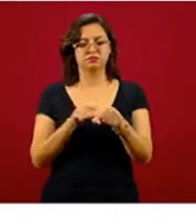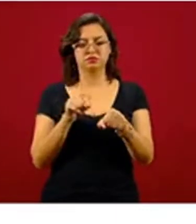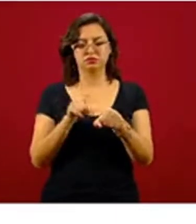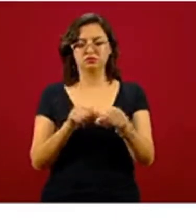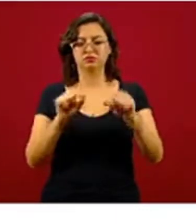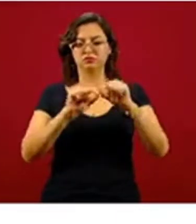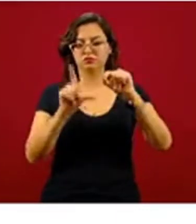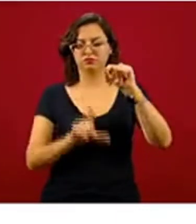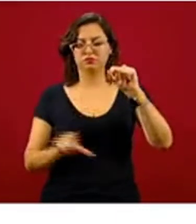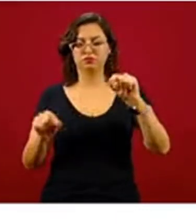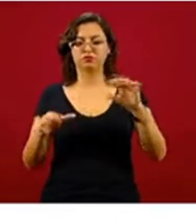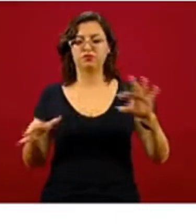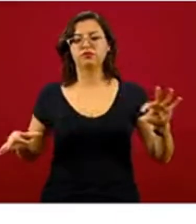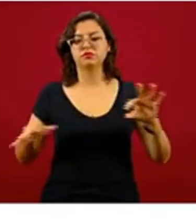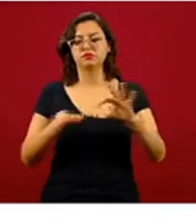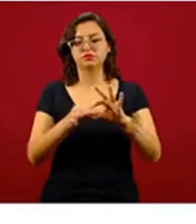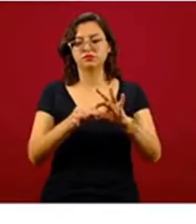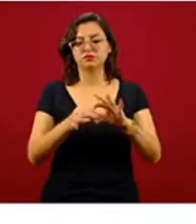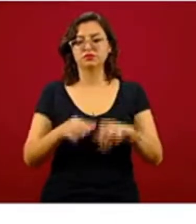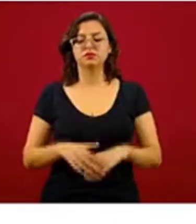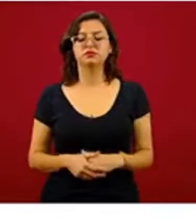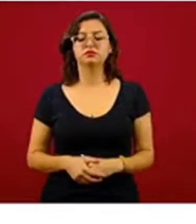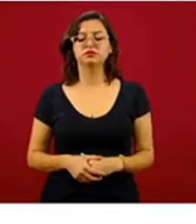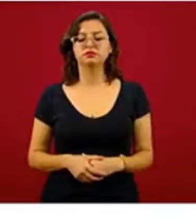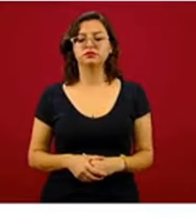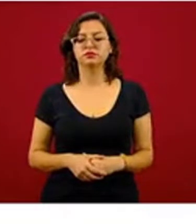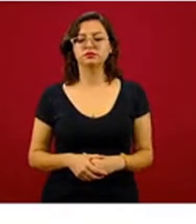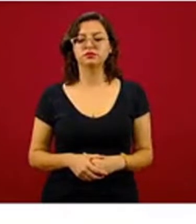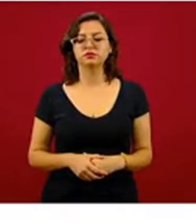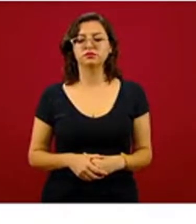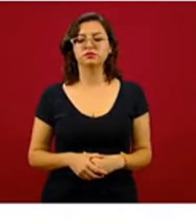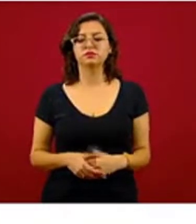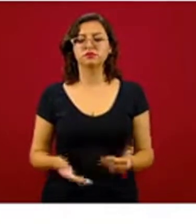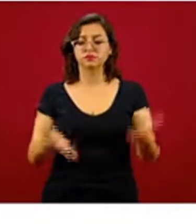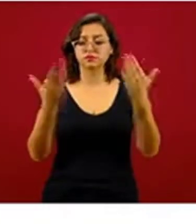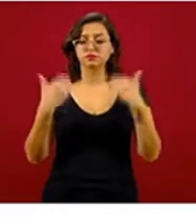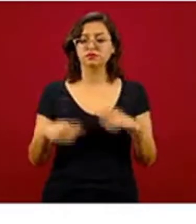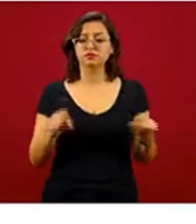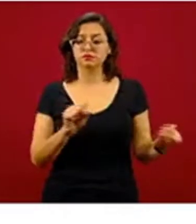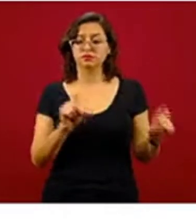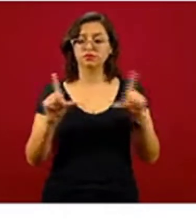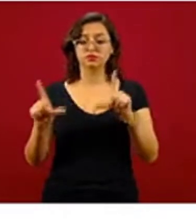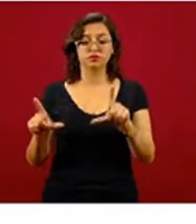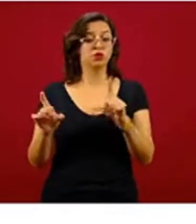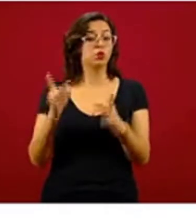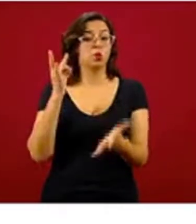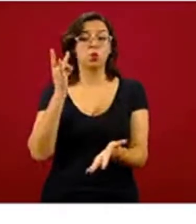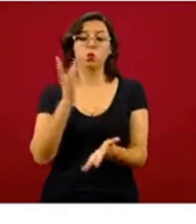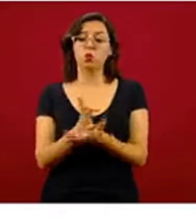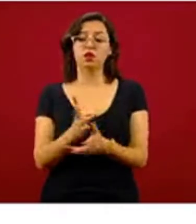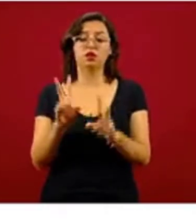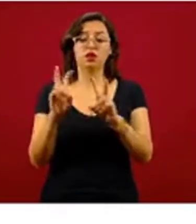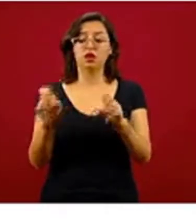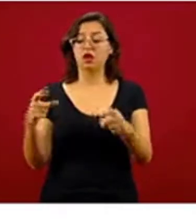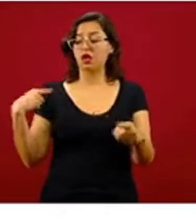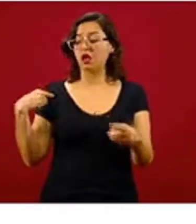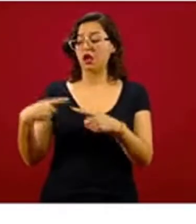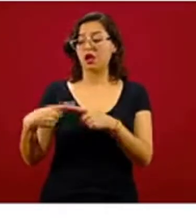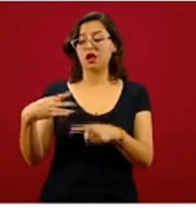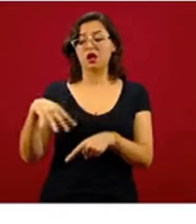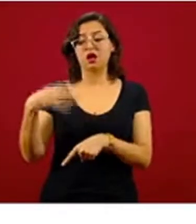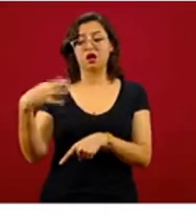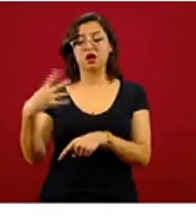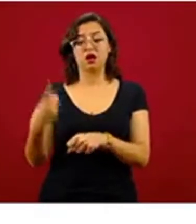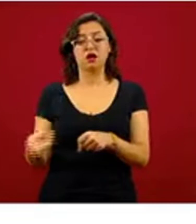de las escalas de este rango de casos. En la siguiente diapositiva veremos ahora sí solamente los casos